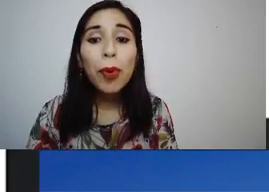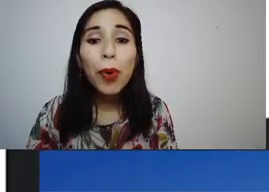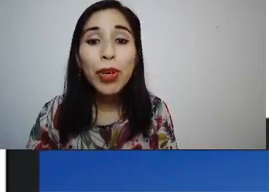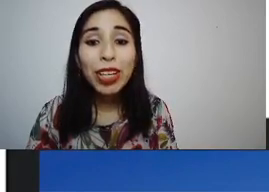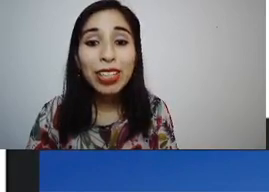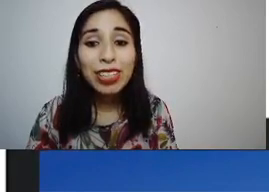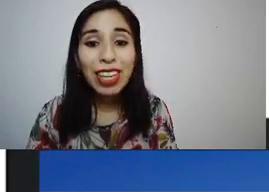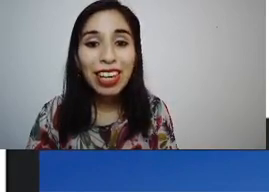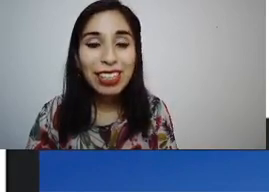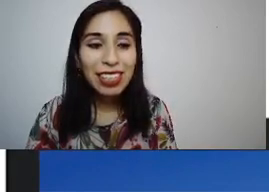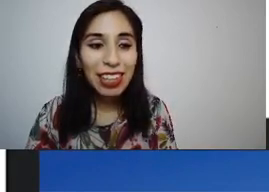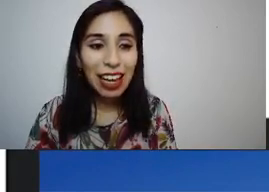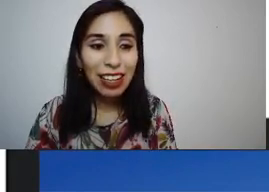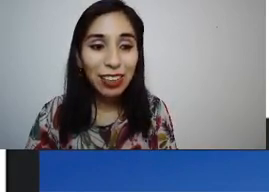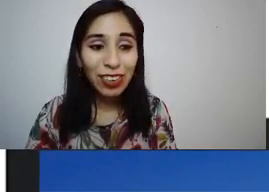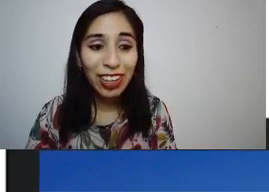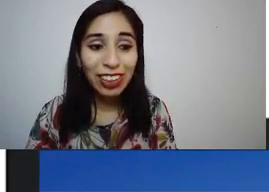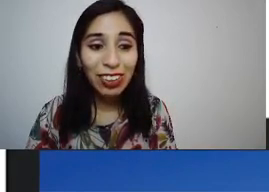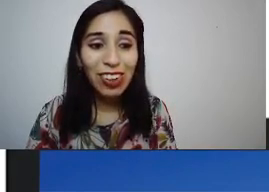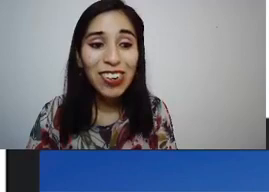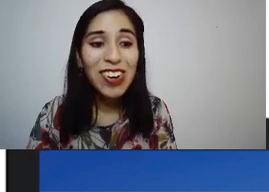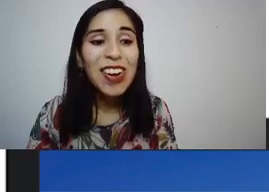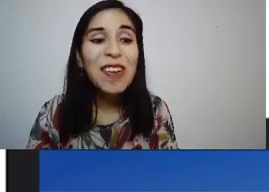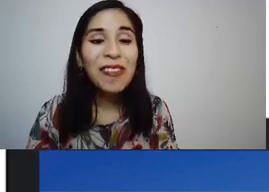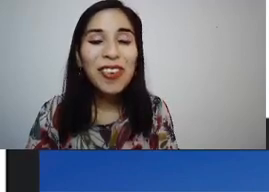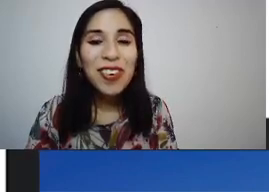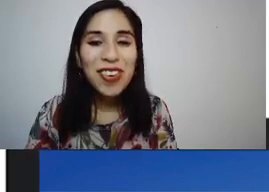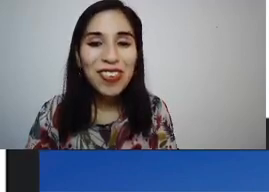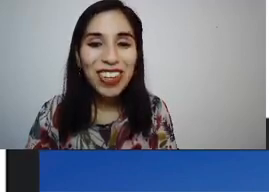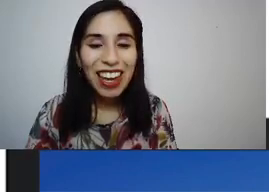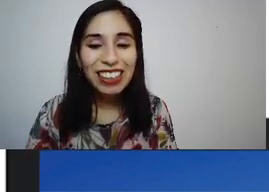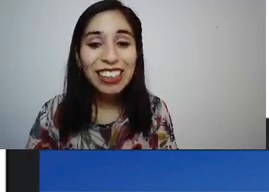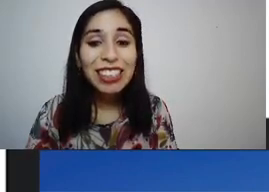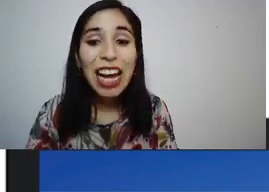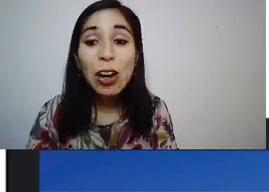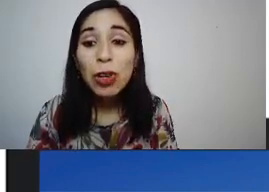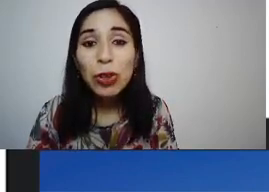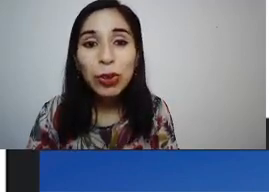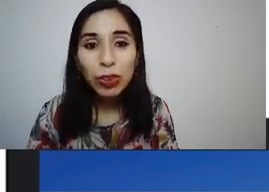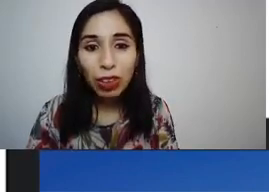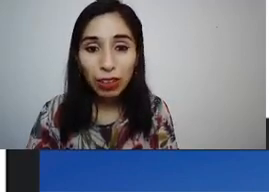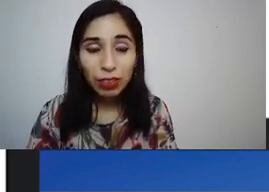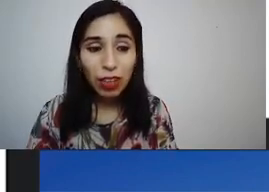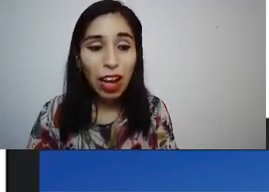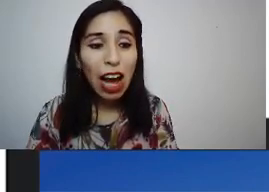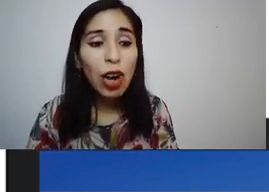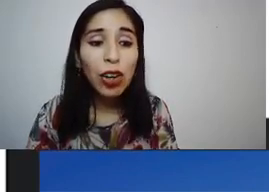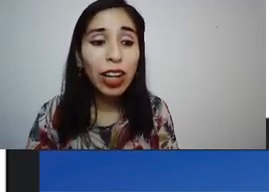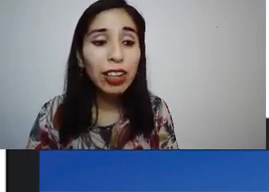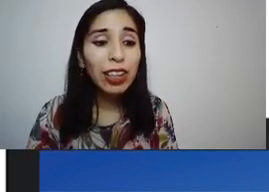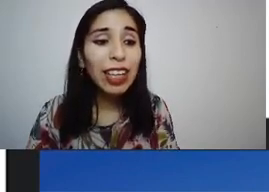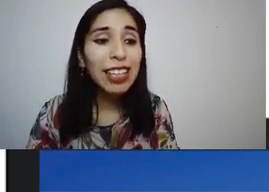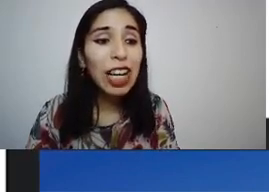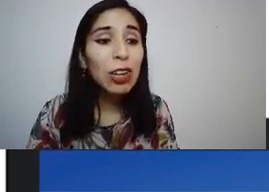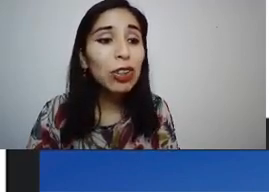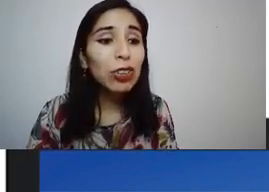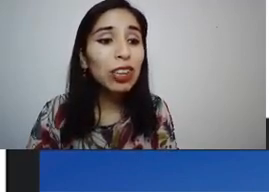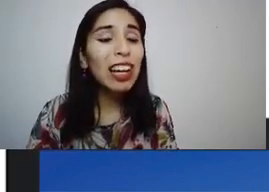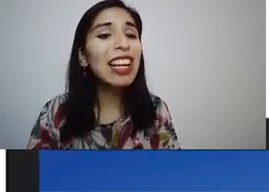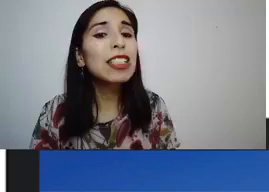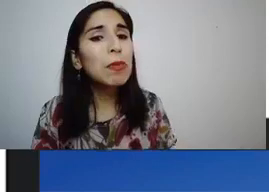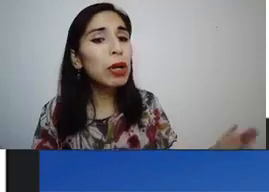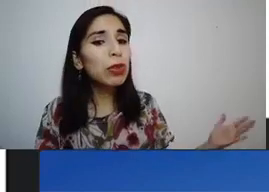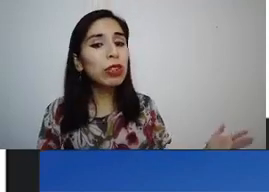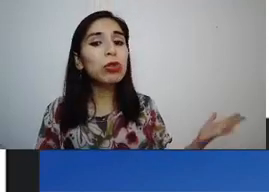point que se está correcto muy bien ya no encontré ahora que ya lo